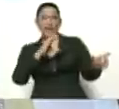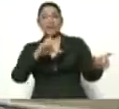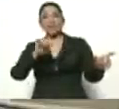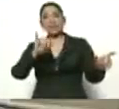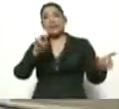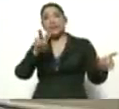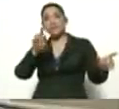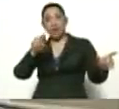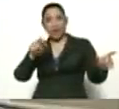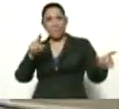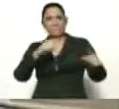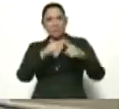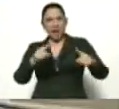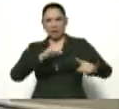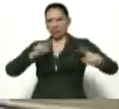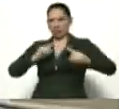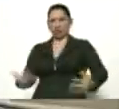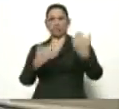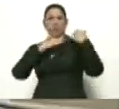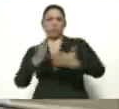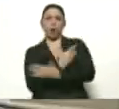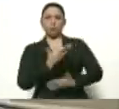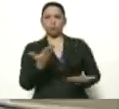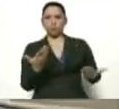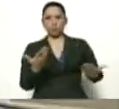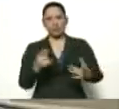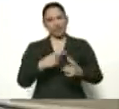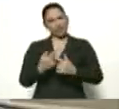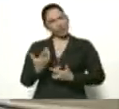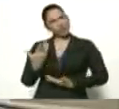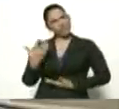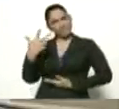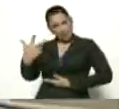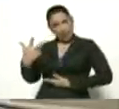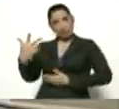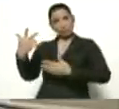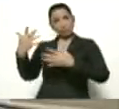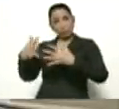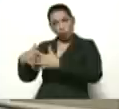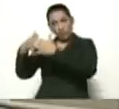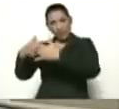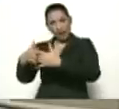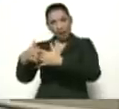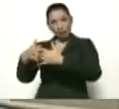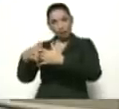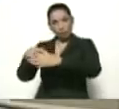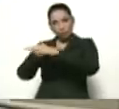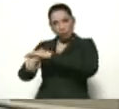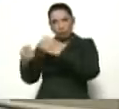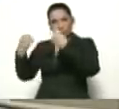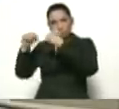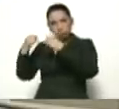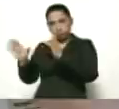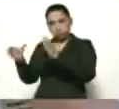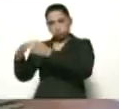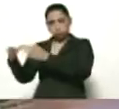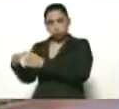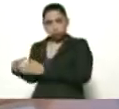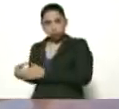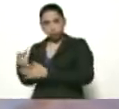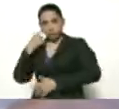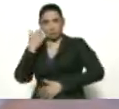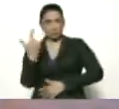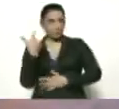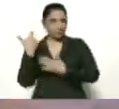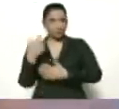dirección de la operación habíamos dicho que había tres norteamericanos entrenando a los mercenarios aquí están bien eran